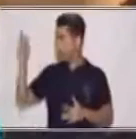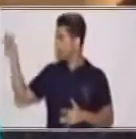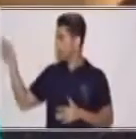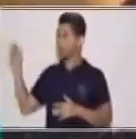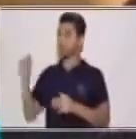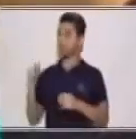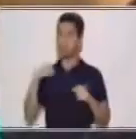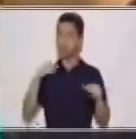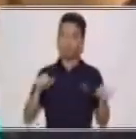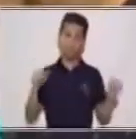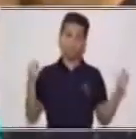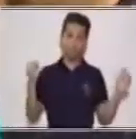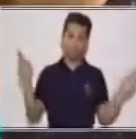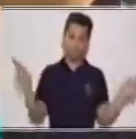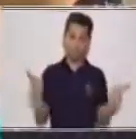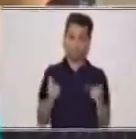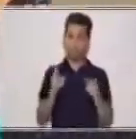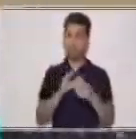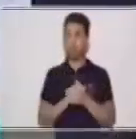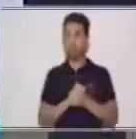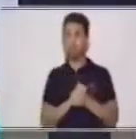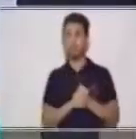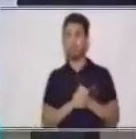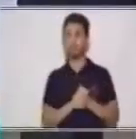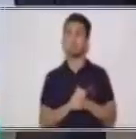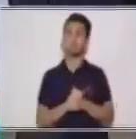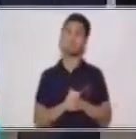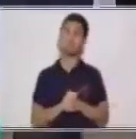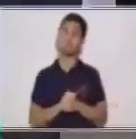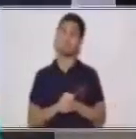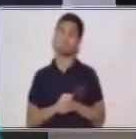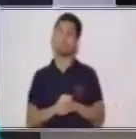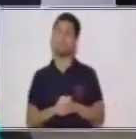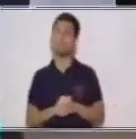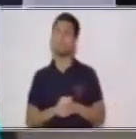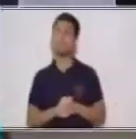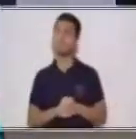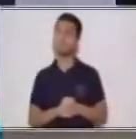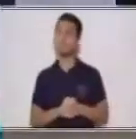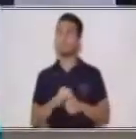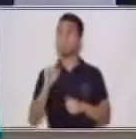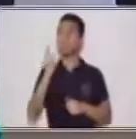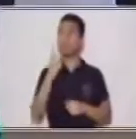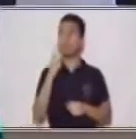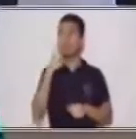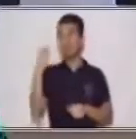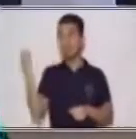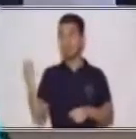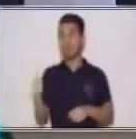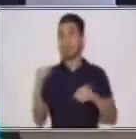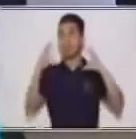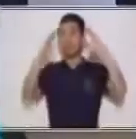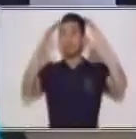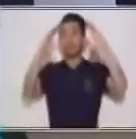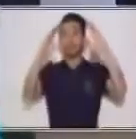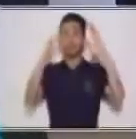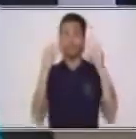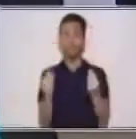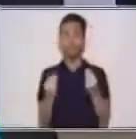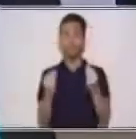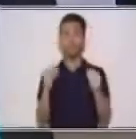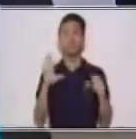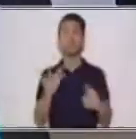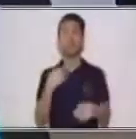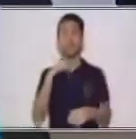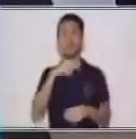un resumen. Muy bien, me parece muy buena idea. Hacemos un resumen. Hagamos nuestro resumen. Primero, estos determinantes se necesitan para